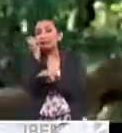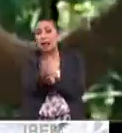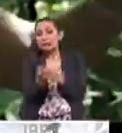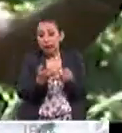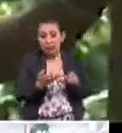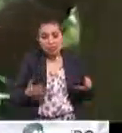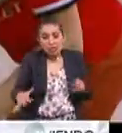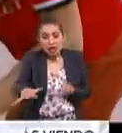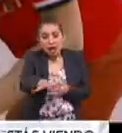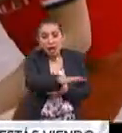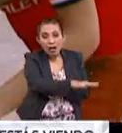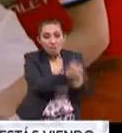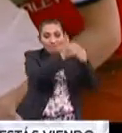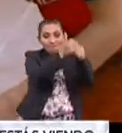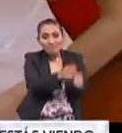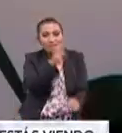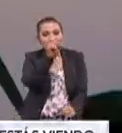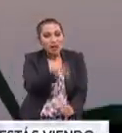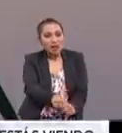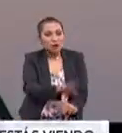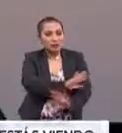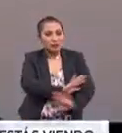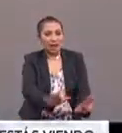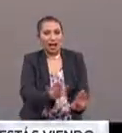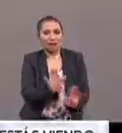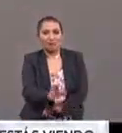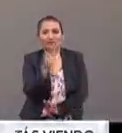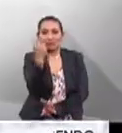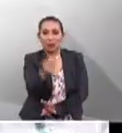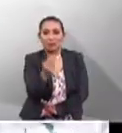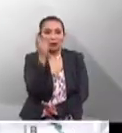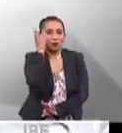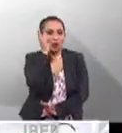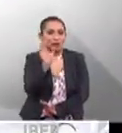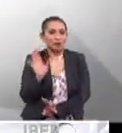que la tierra está permanentemente registrada bajo sus nombres.